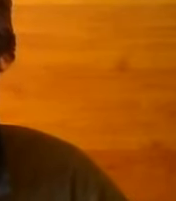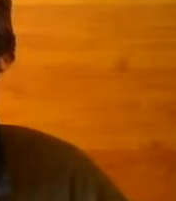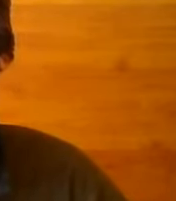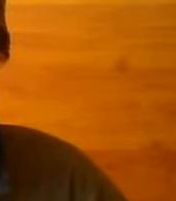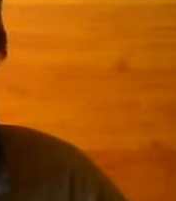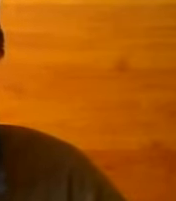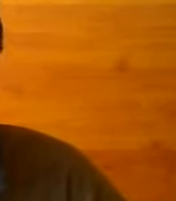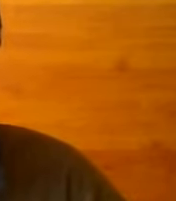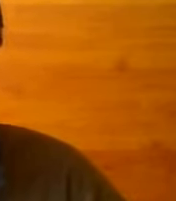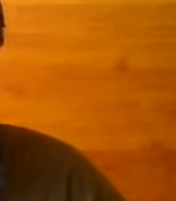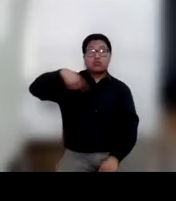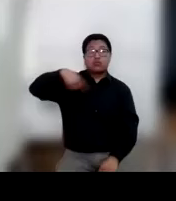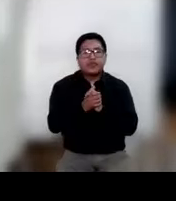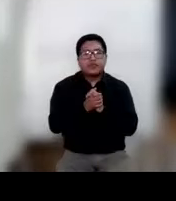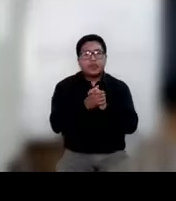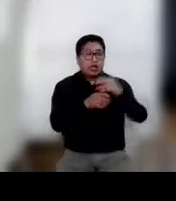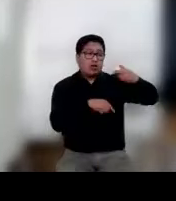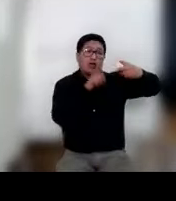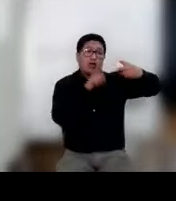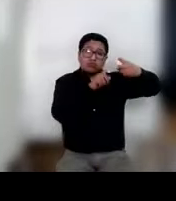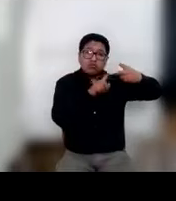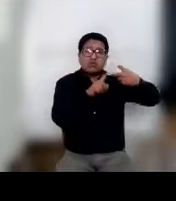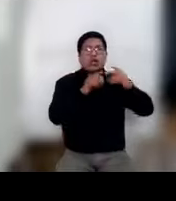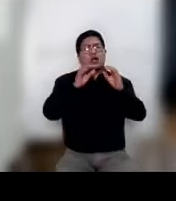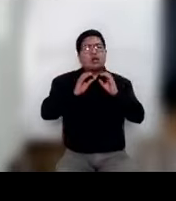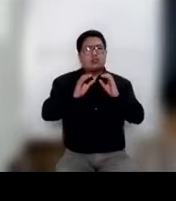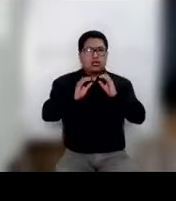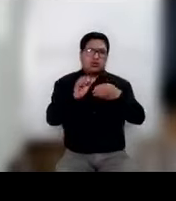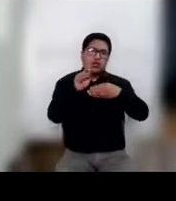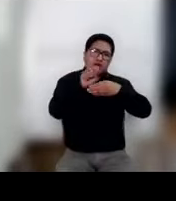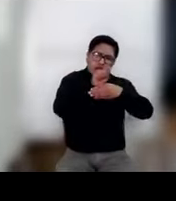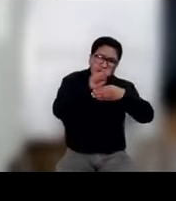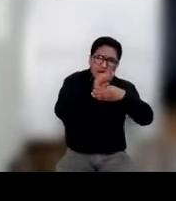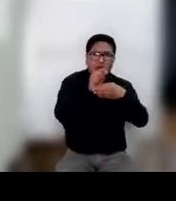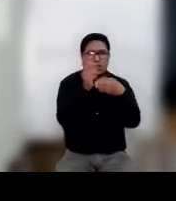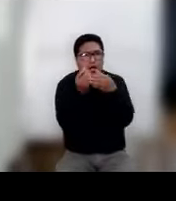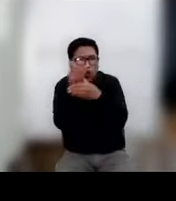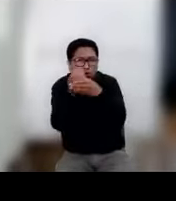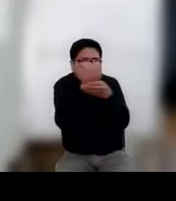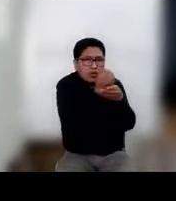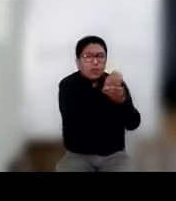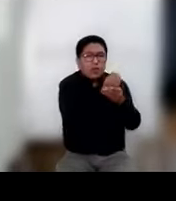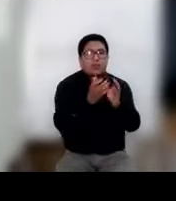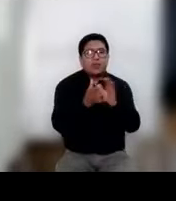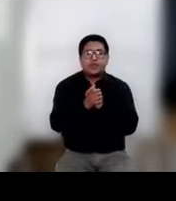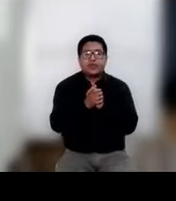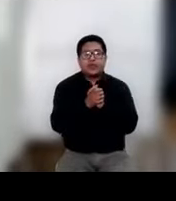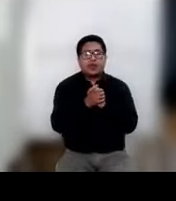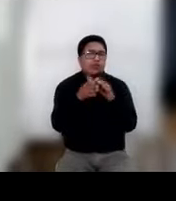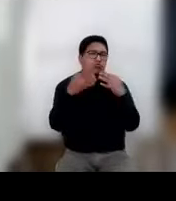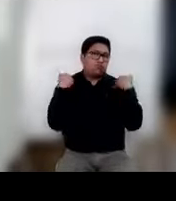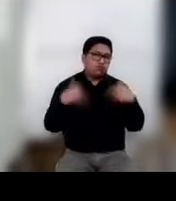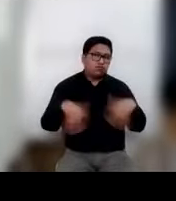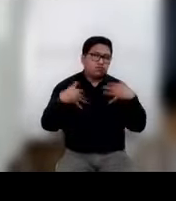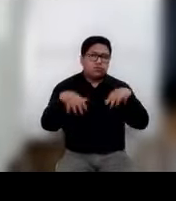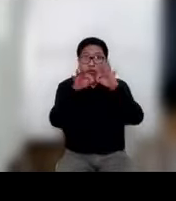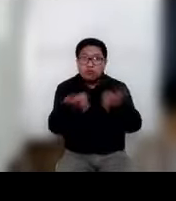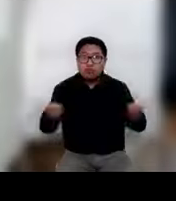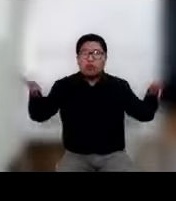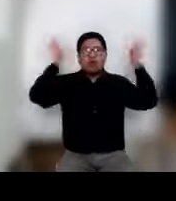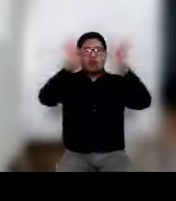fundamental es la capacitación técnica productiva que bueno es fundamental para los niños